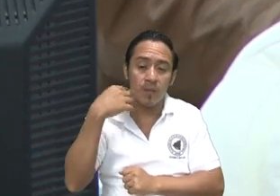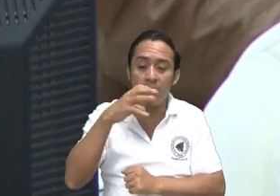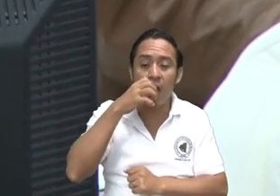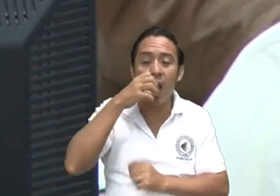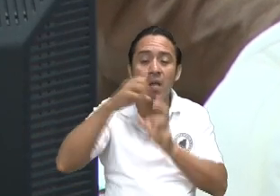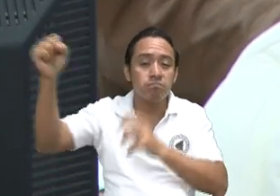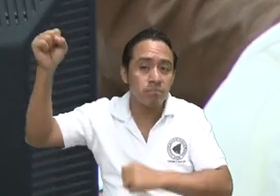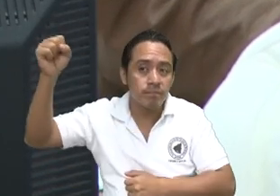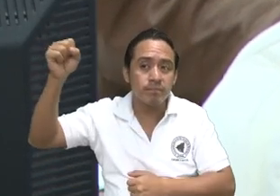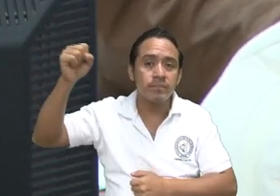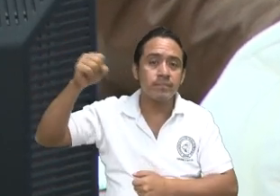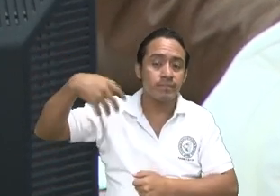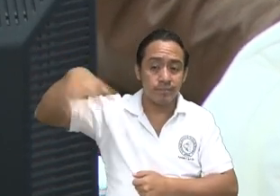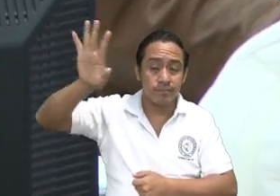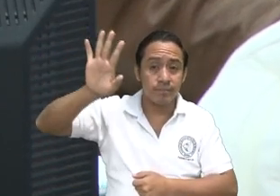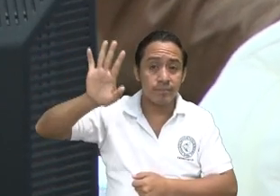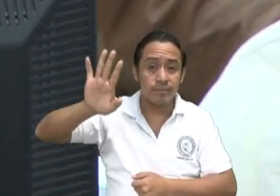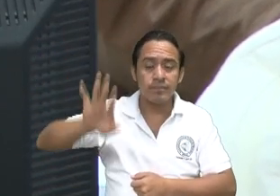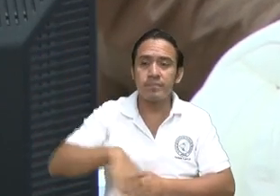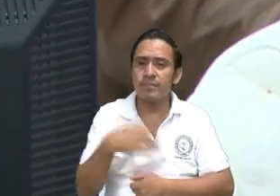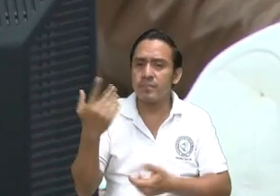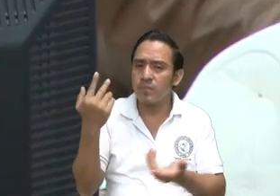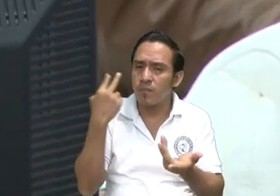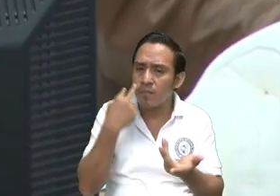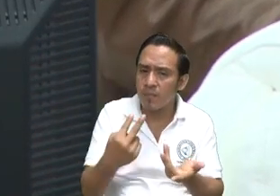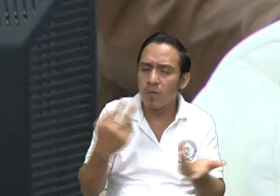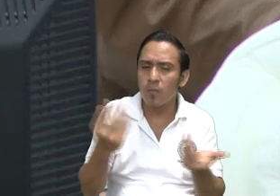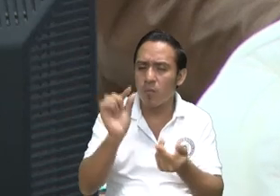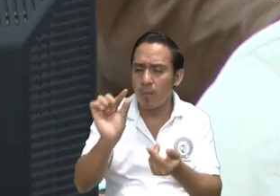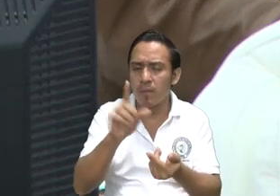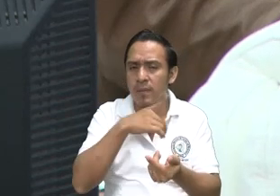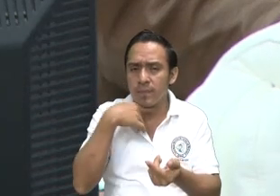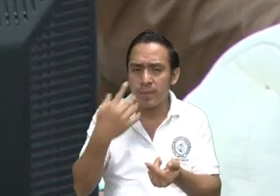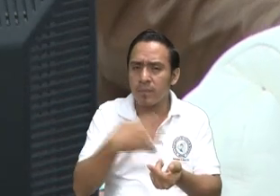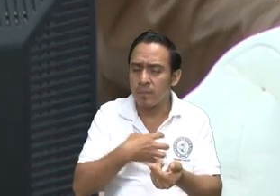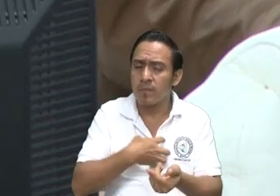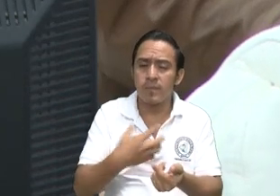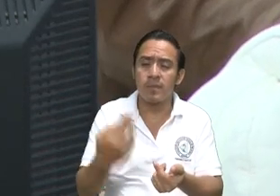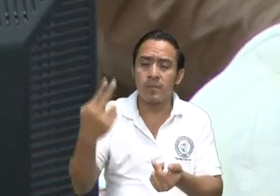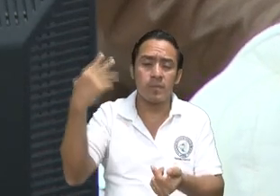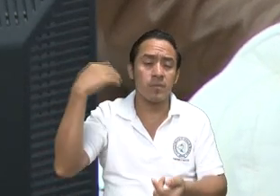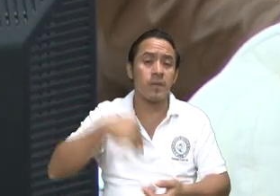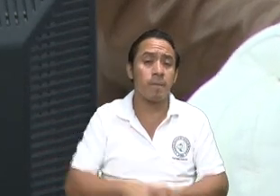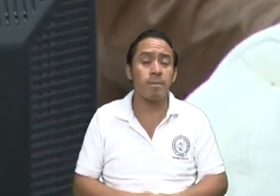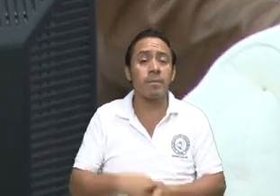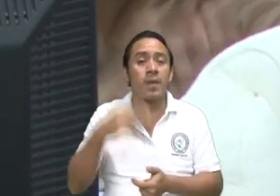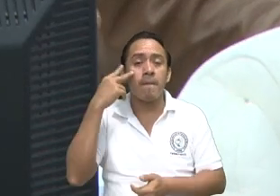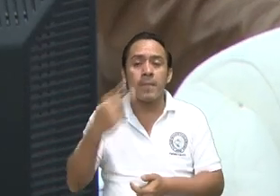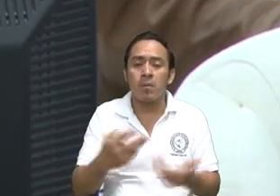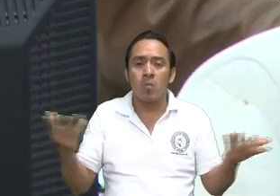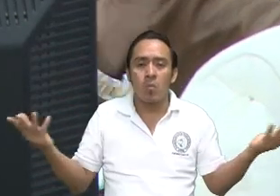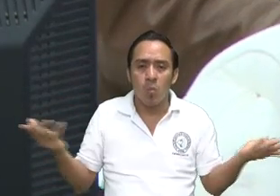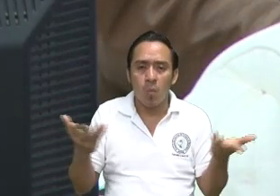nuestro de cada día. Basta repasar un poco nuestra verdadera historia para darnos cuenta cuál ha